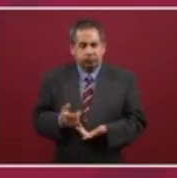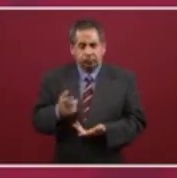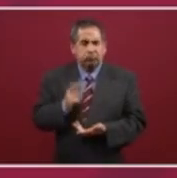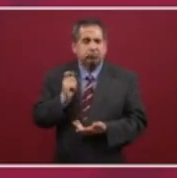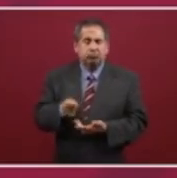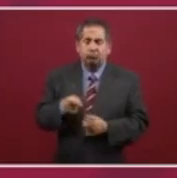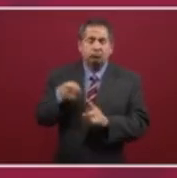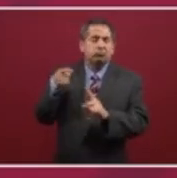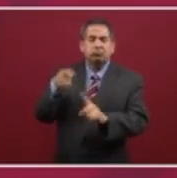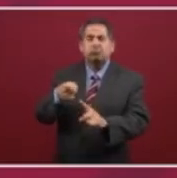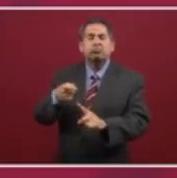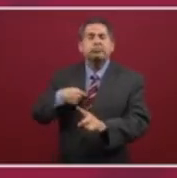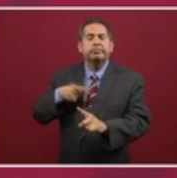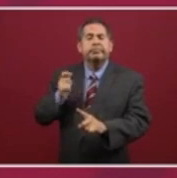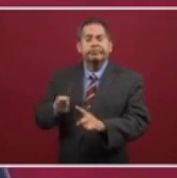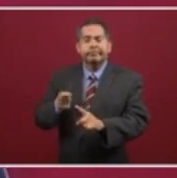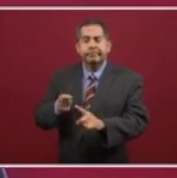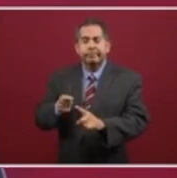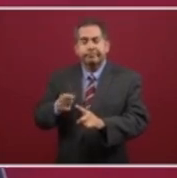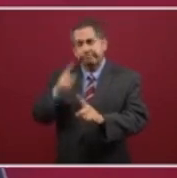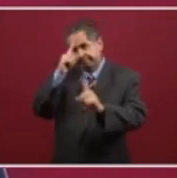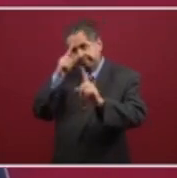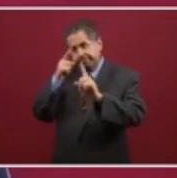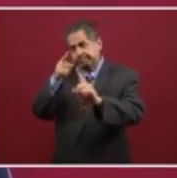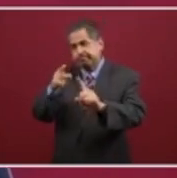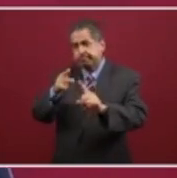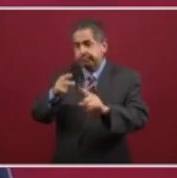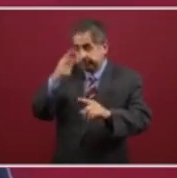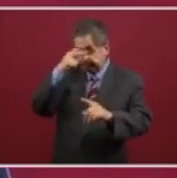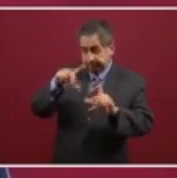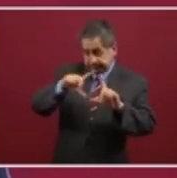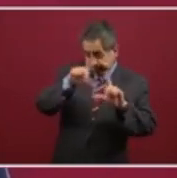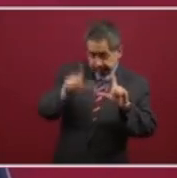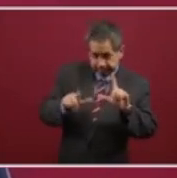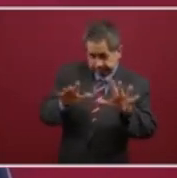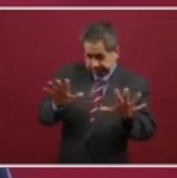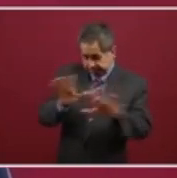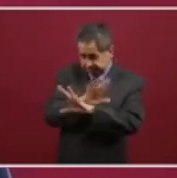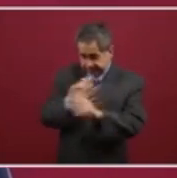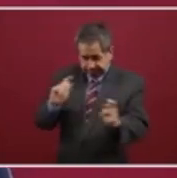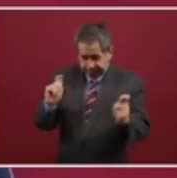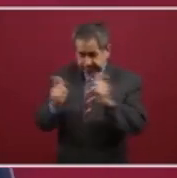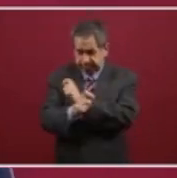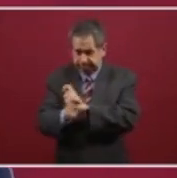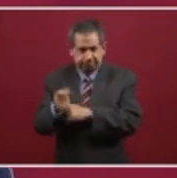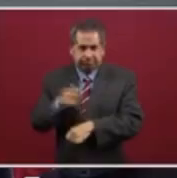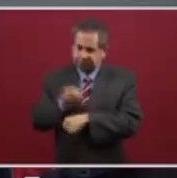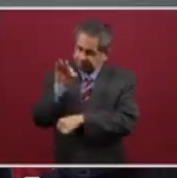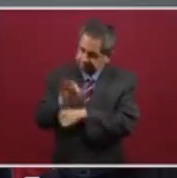defensa del propósito de transformar a México. No vamos a cambiar.